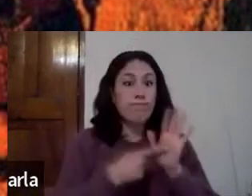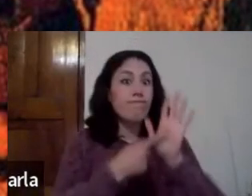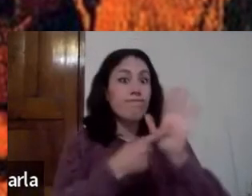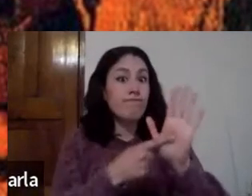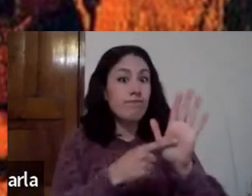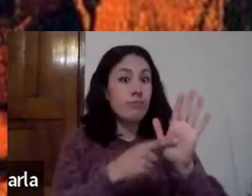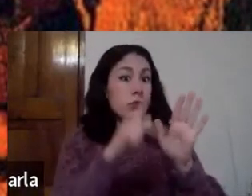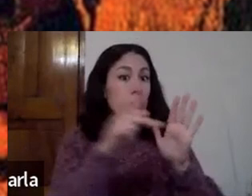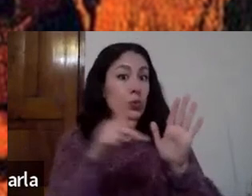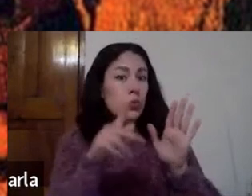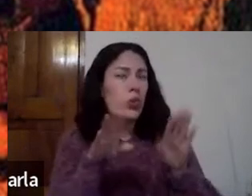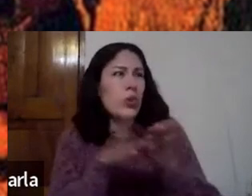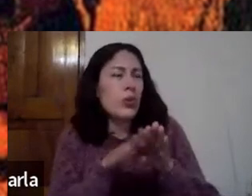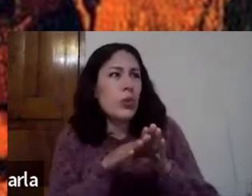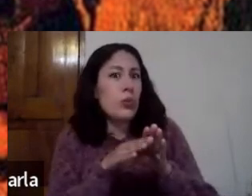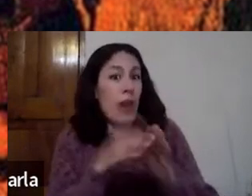nombre,